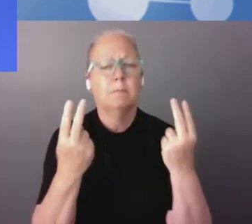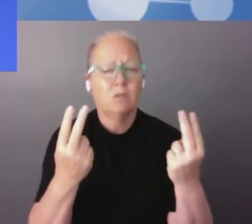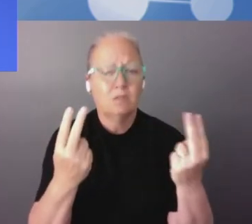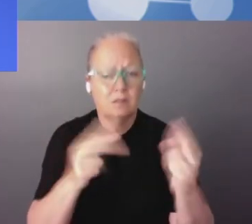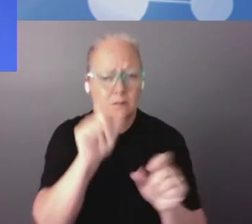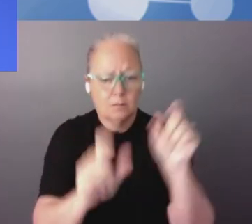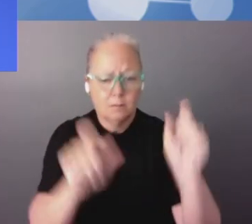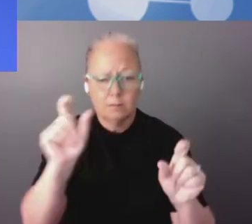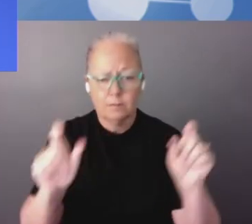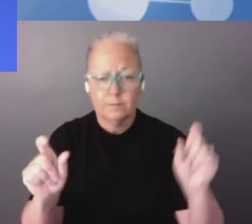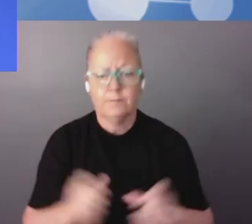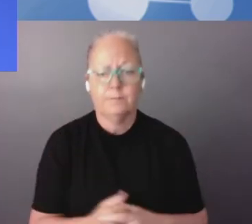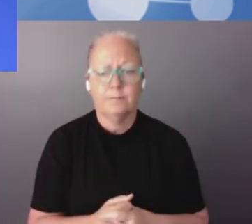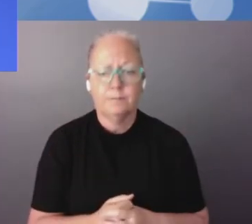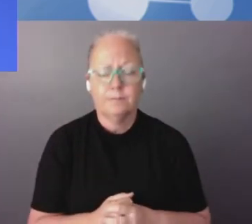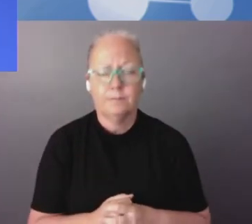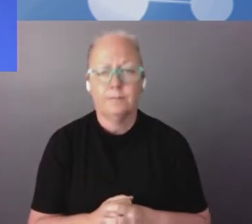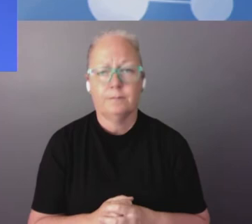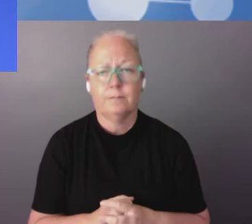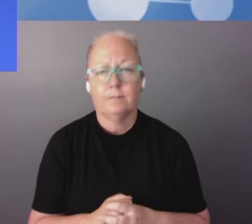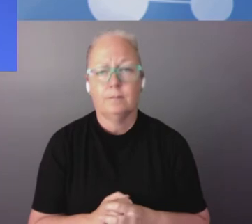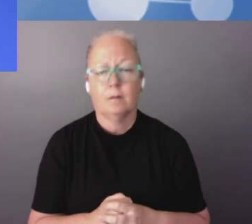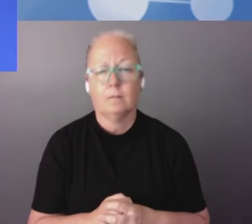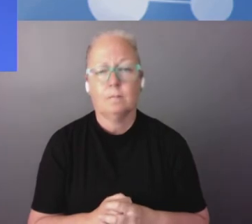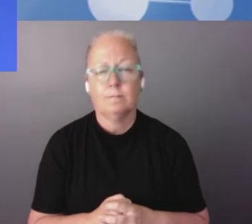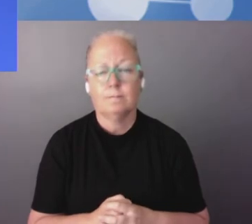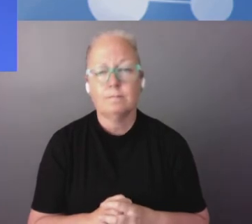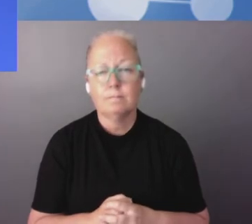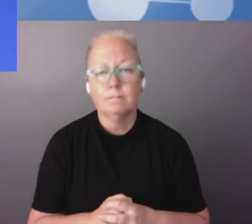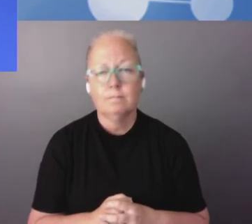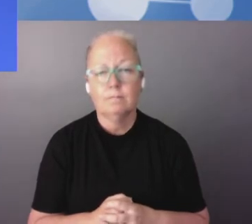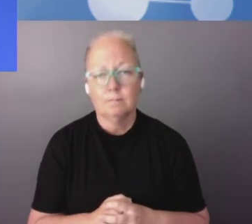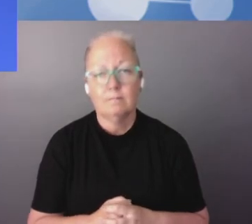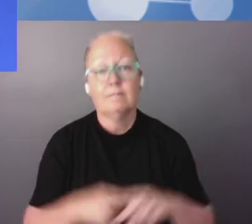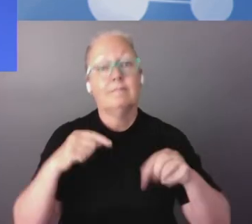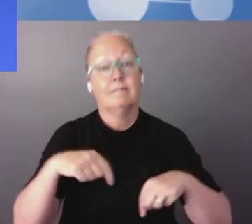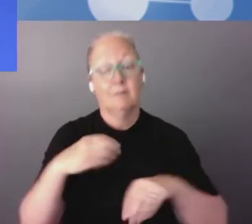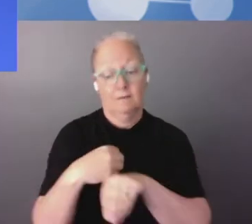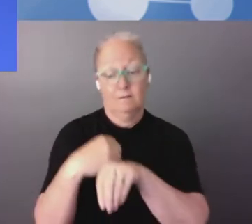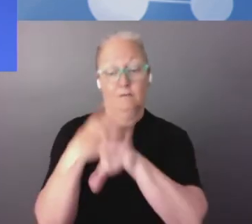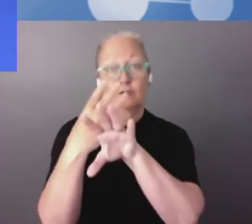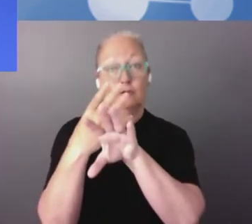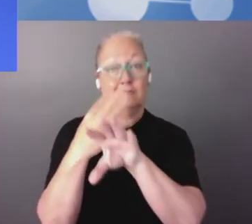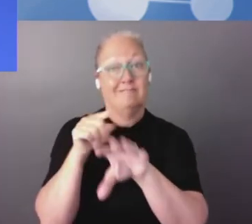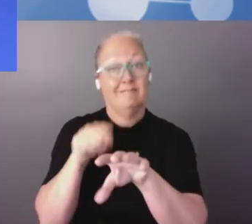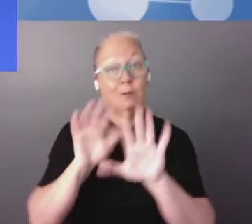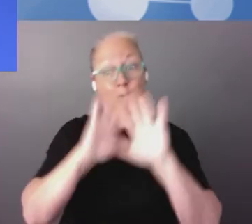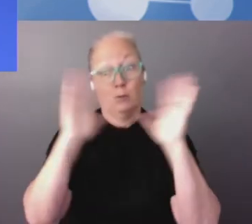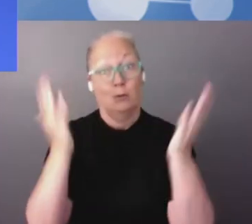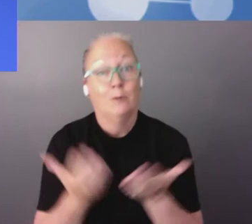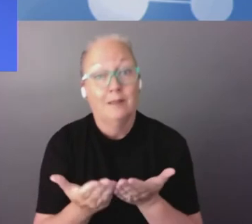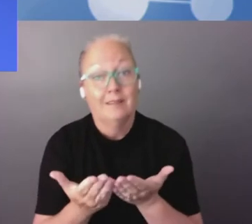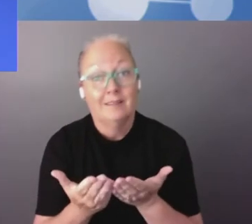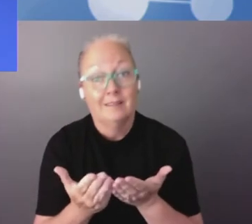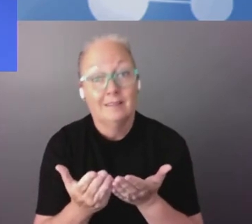Desde hace mucho tiempo, el mundo virtual y el mundo real ya están funcionando